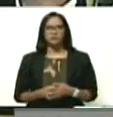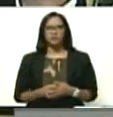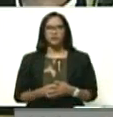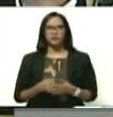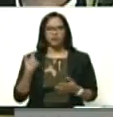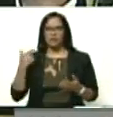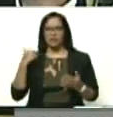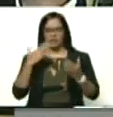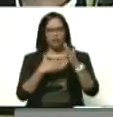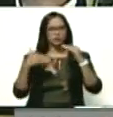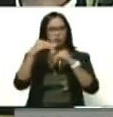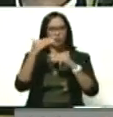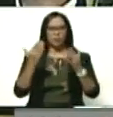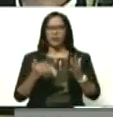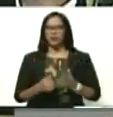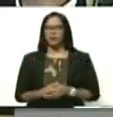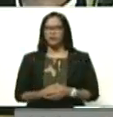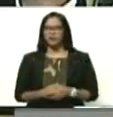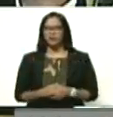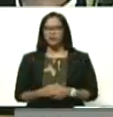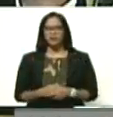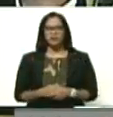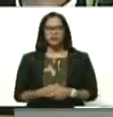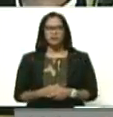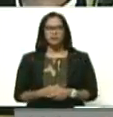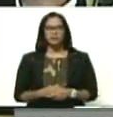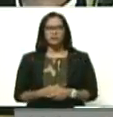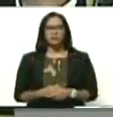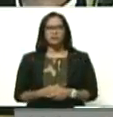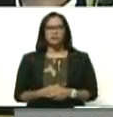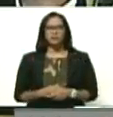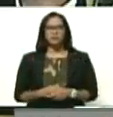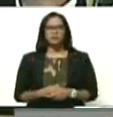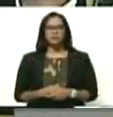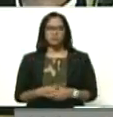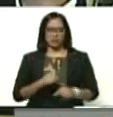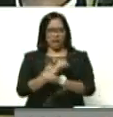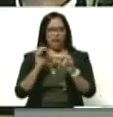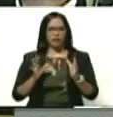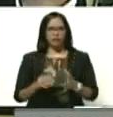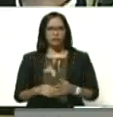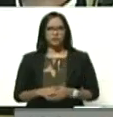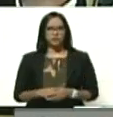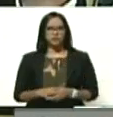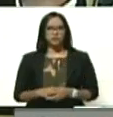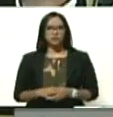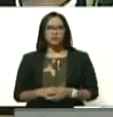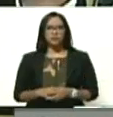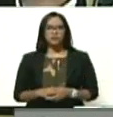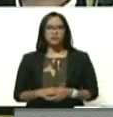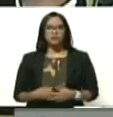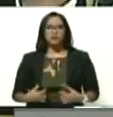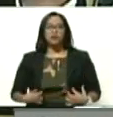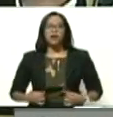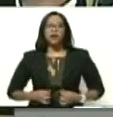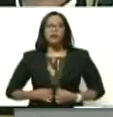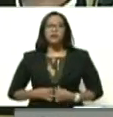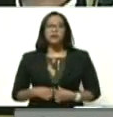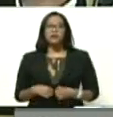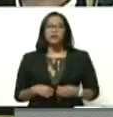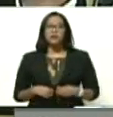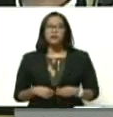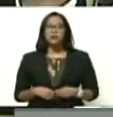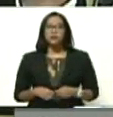león a la razón el himno de caracas todavía hablaba de la caracas